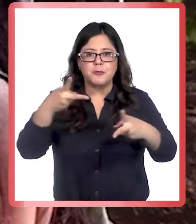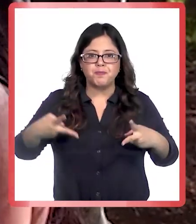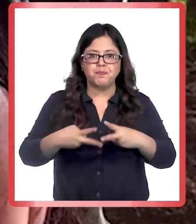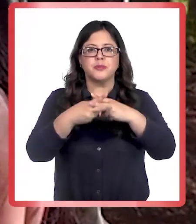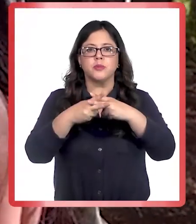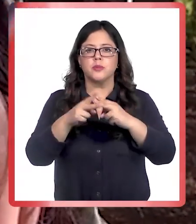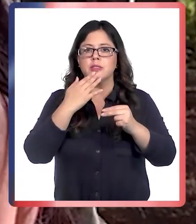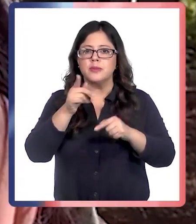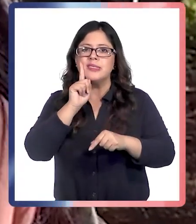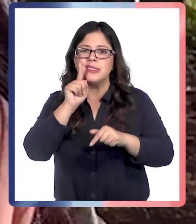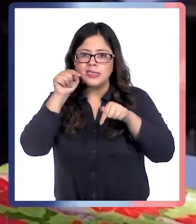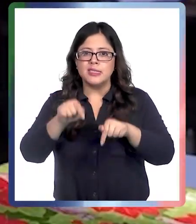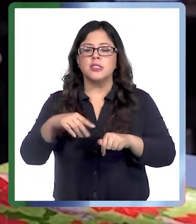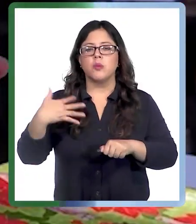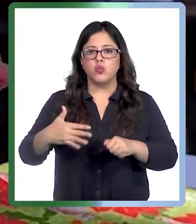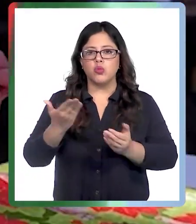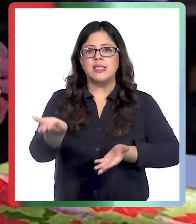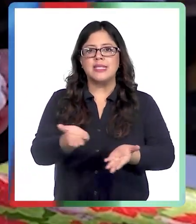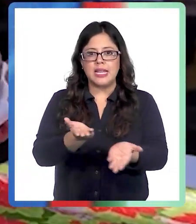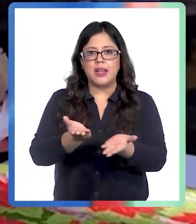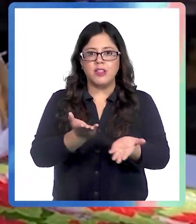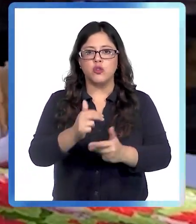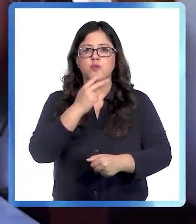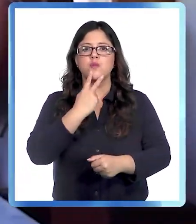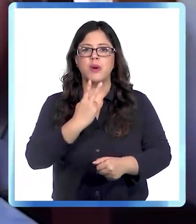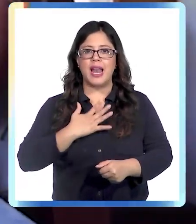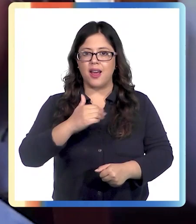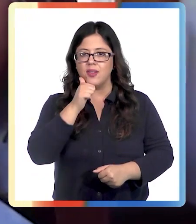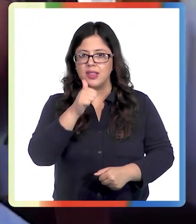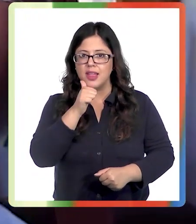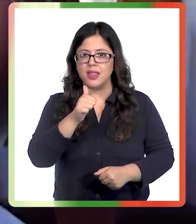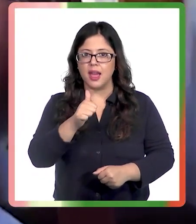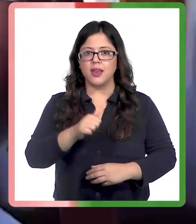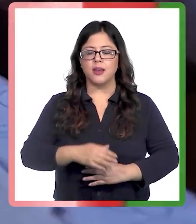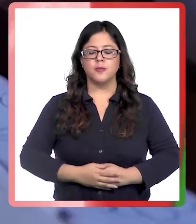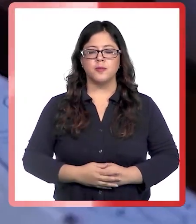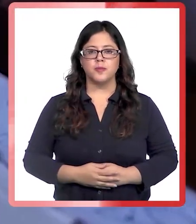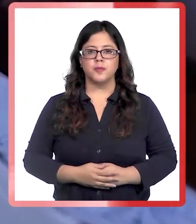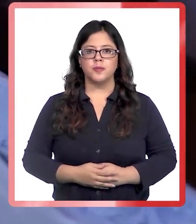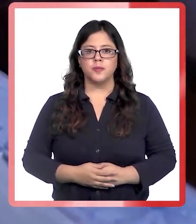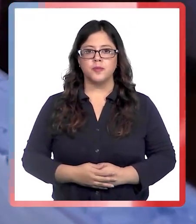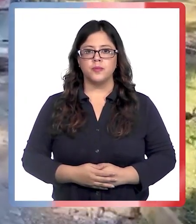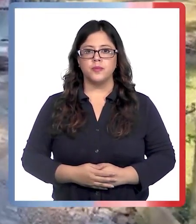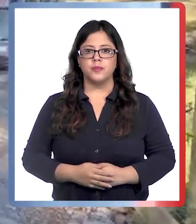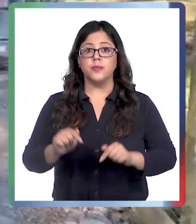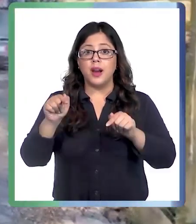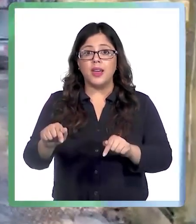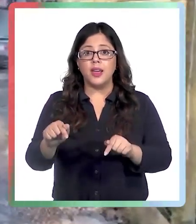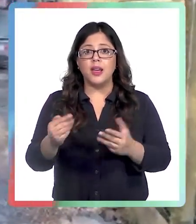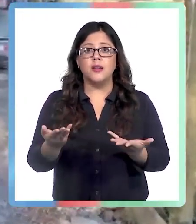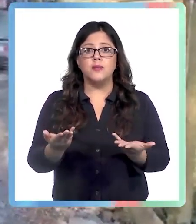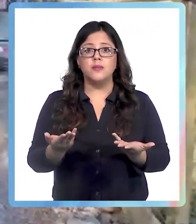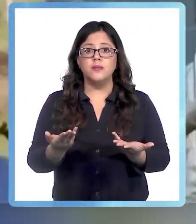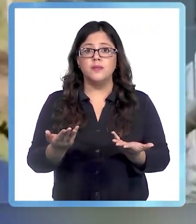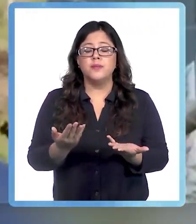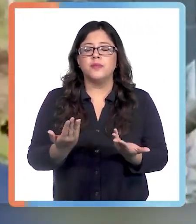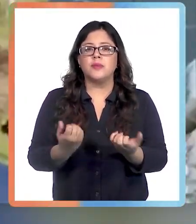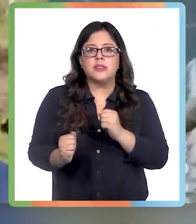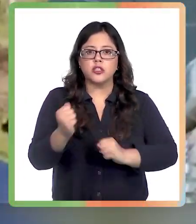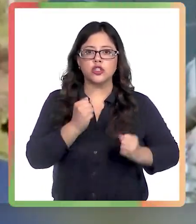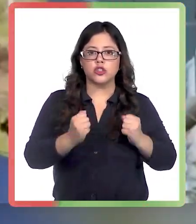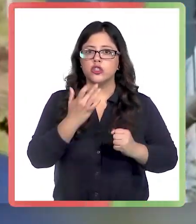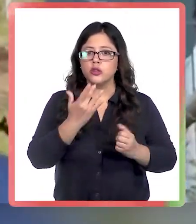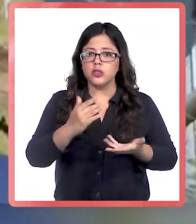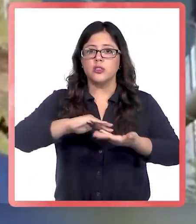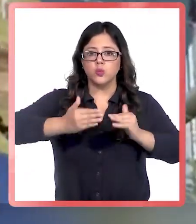eléctrico y así contar con este vital servicio para el quehacer diario de esta apartada zona. Ansioso porque es algo que la comunidad